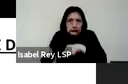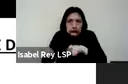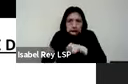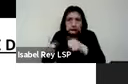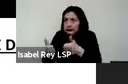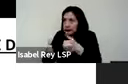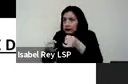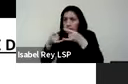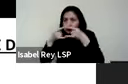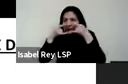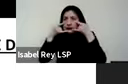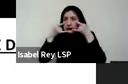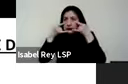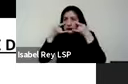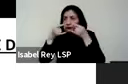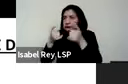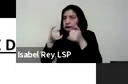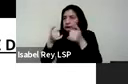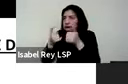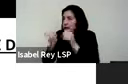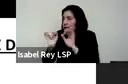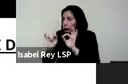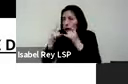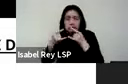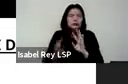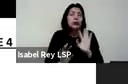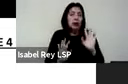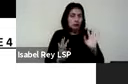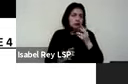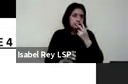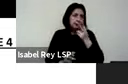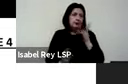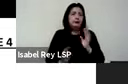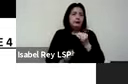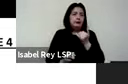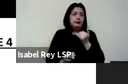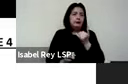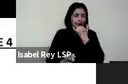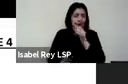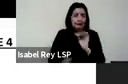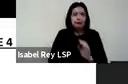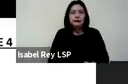una mascarilla. Y ahora vamos a ver situaciones. Miren,